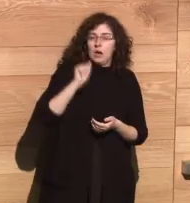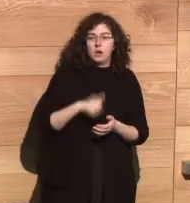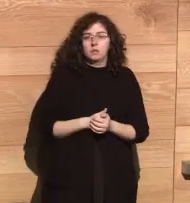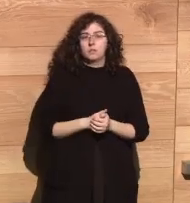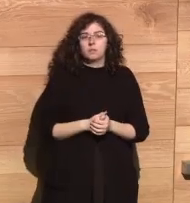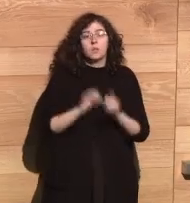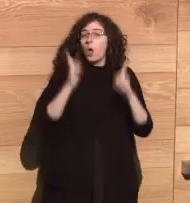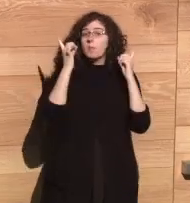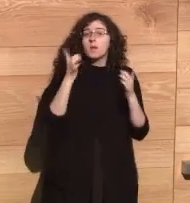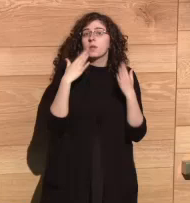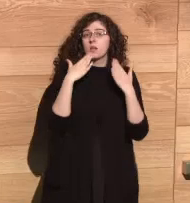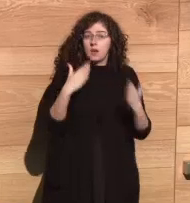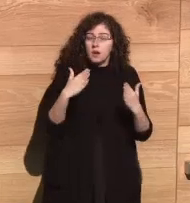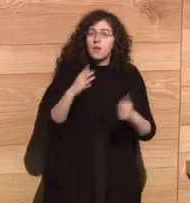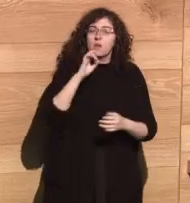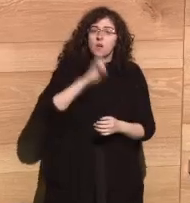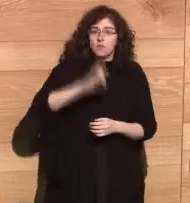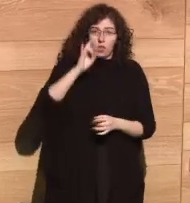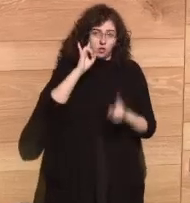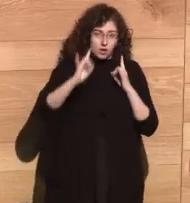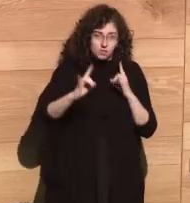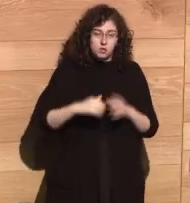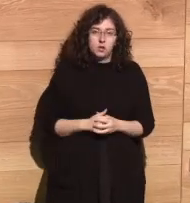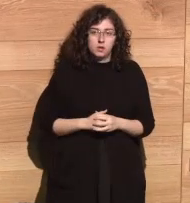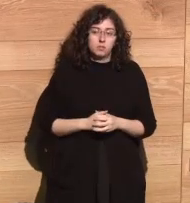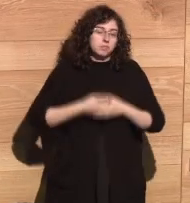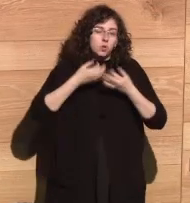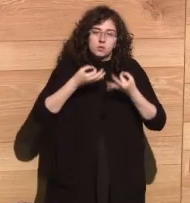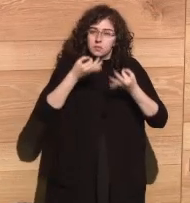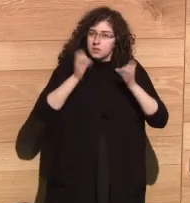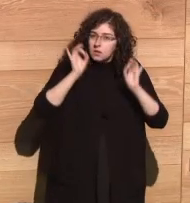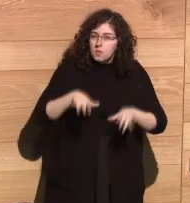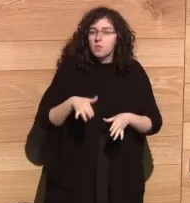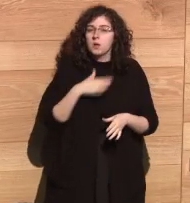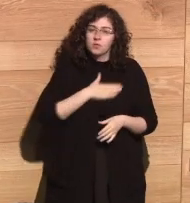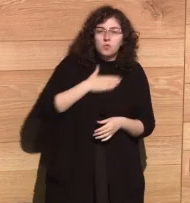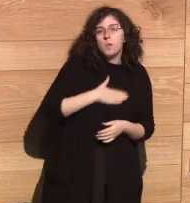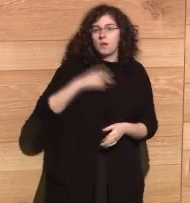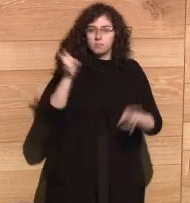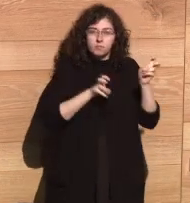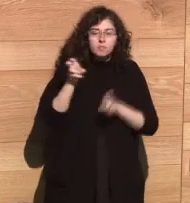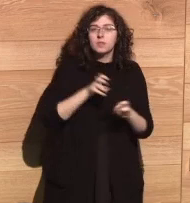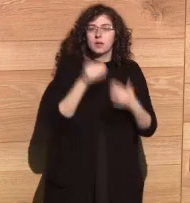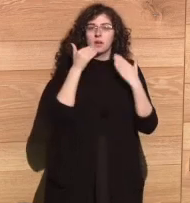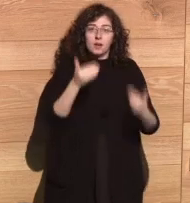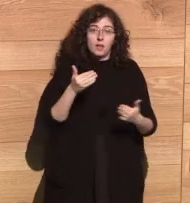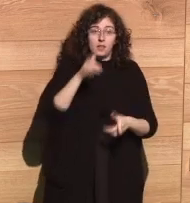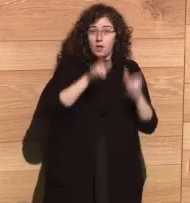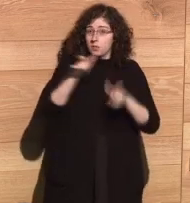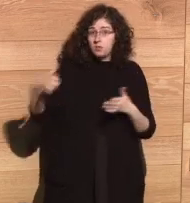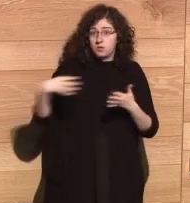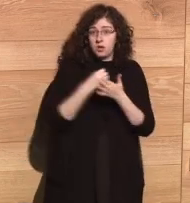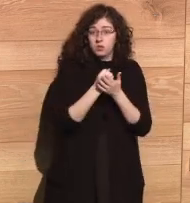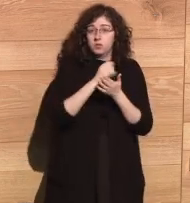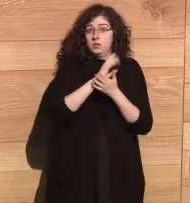lugar, dar las gracias a Fundación Telefónica. Como siempre, es un placer estar aquí. Gracias a todas las personas del equipo